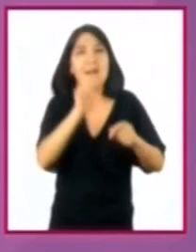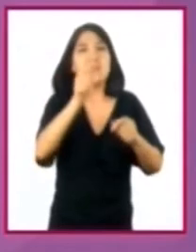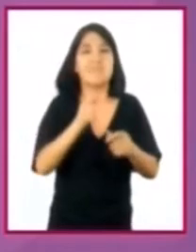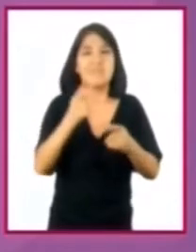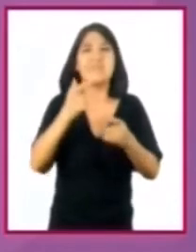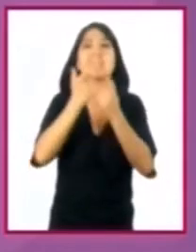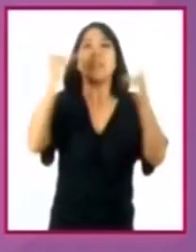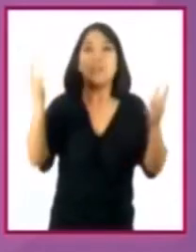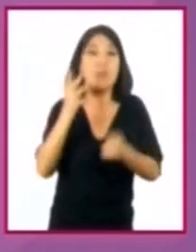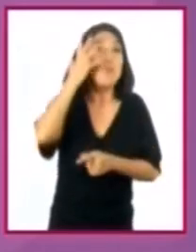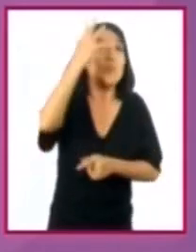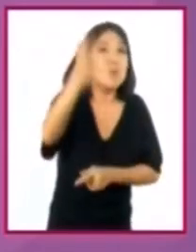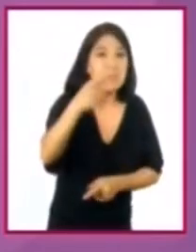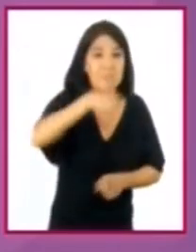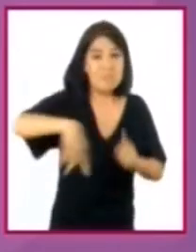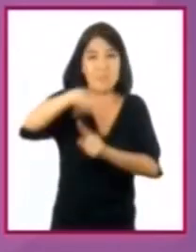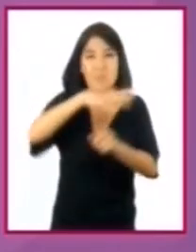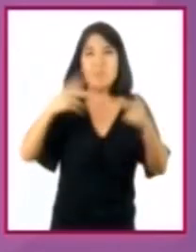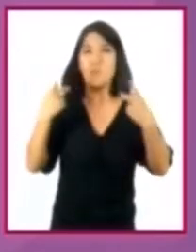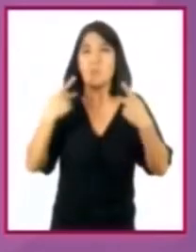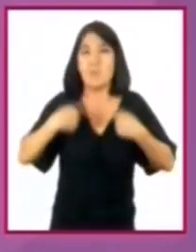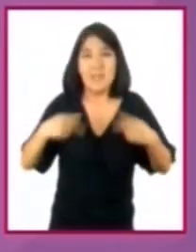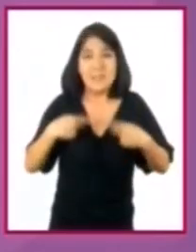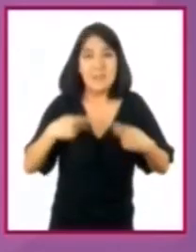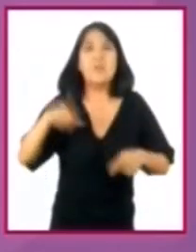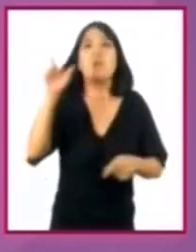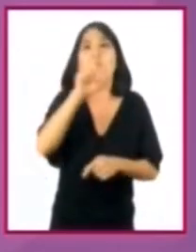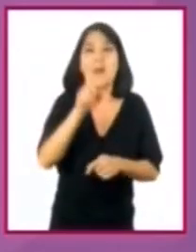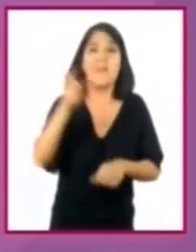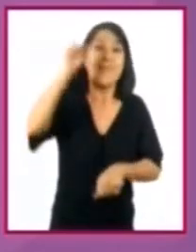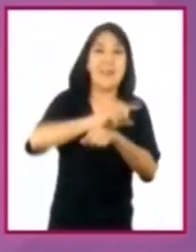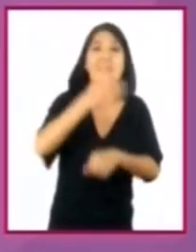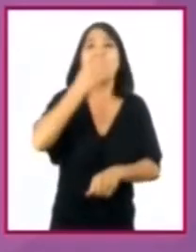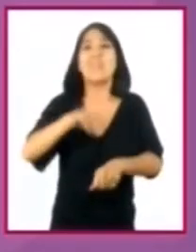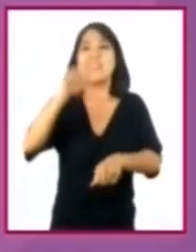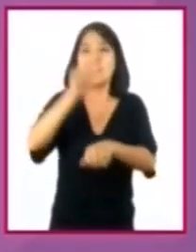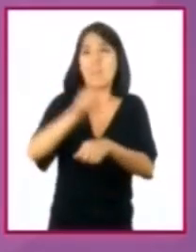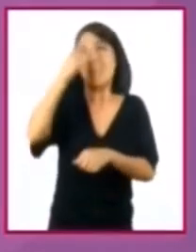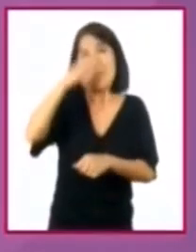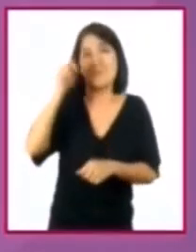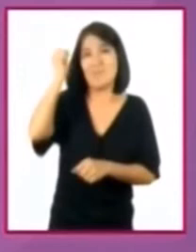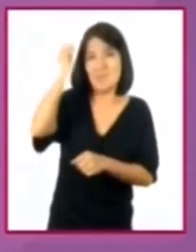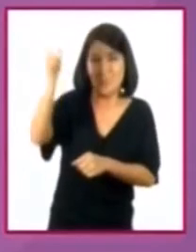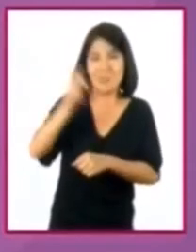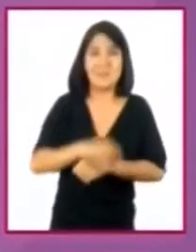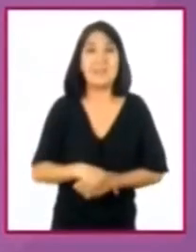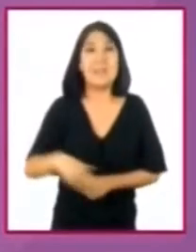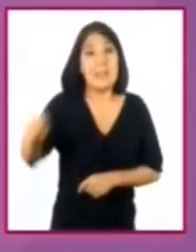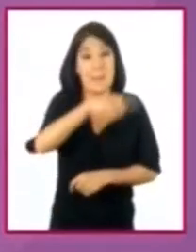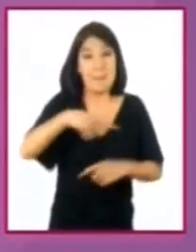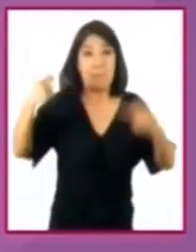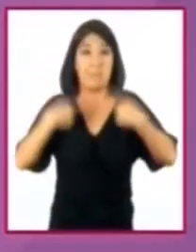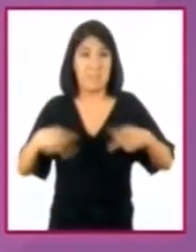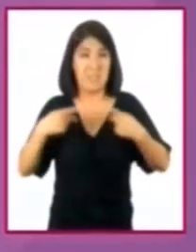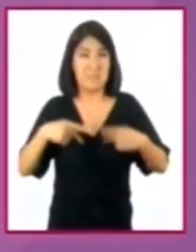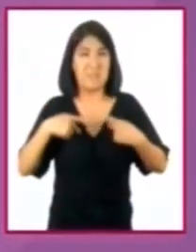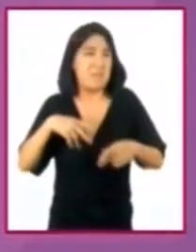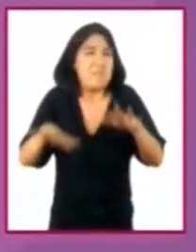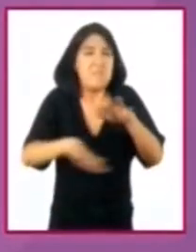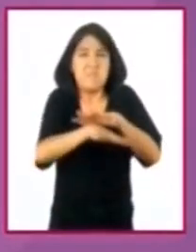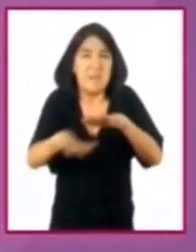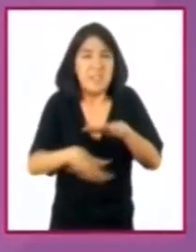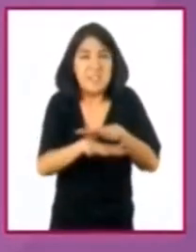pueblo, y para saber cuándo deberían realizarse las fiestas de los dioses. La gente común, los